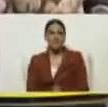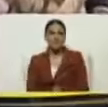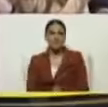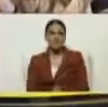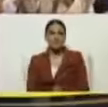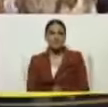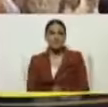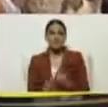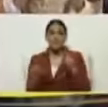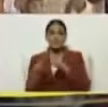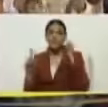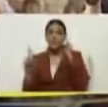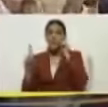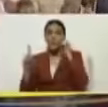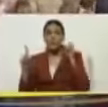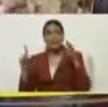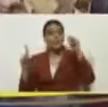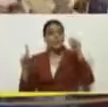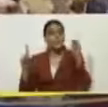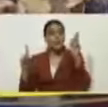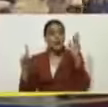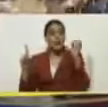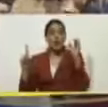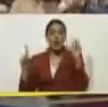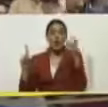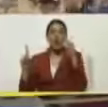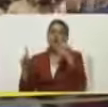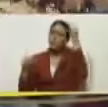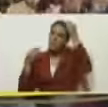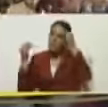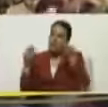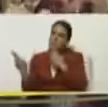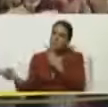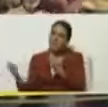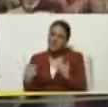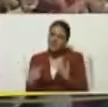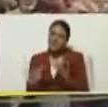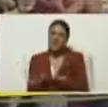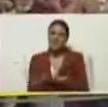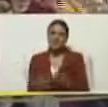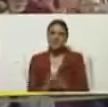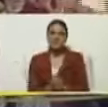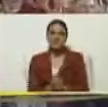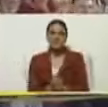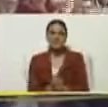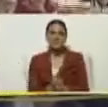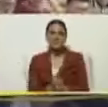Margarita del Carmen, dime algo, Margarita. ¿Cómo es que se pronuncia tu nombre?